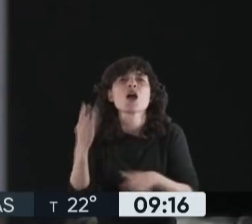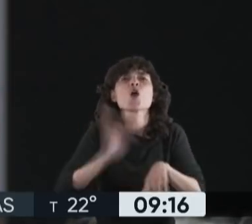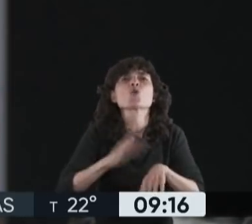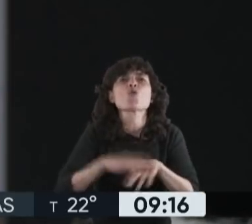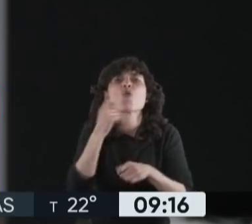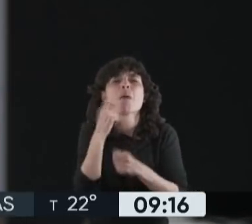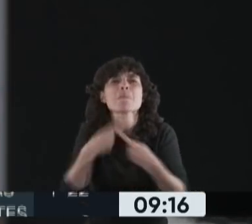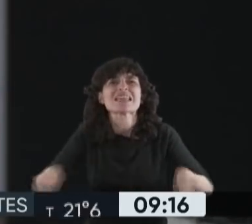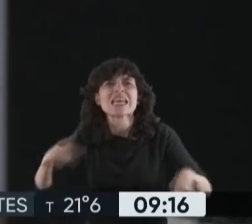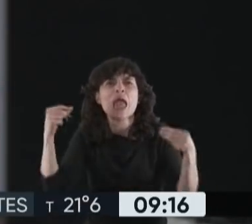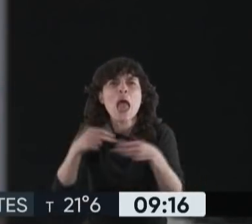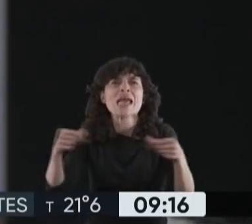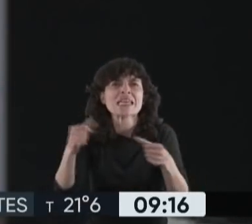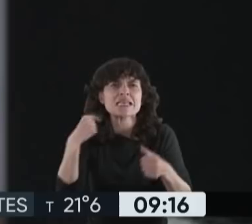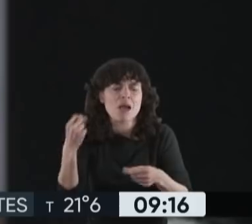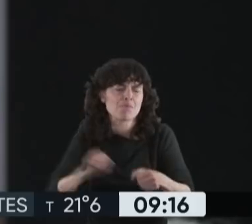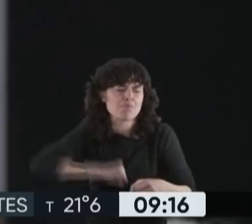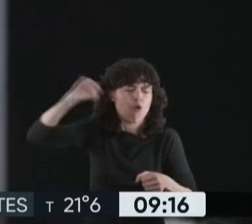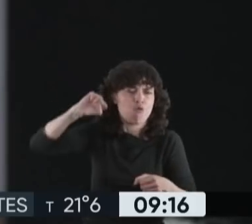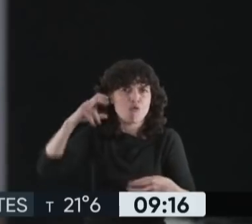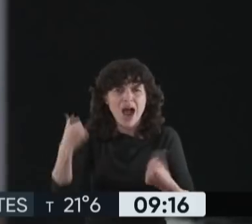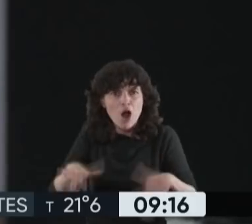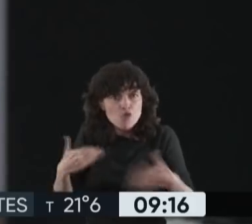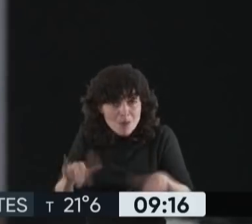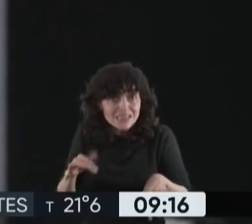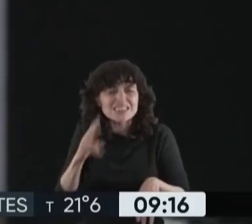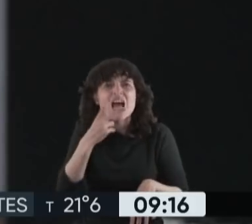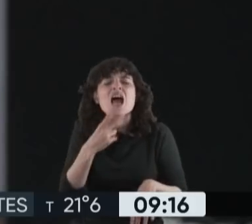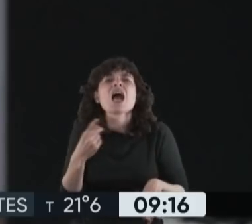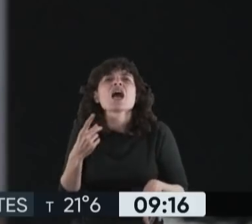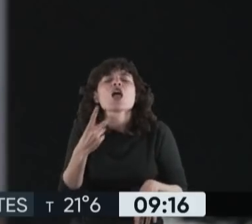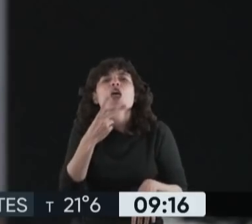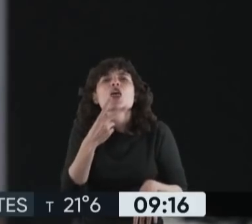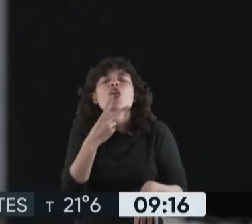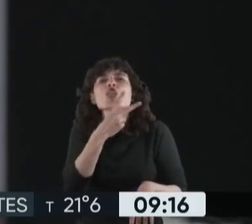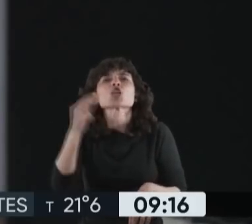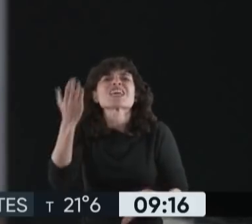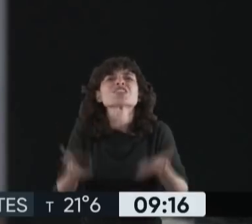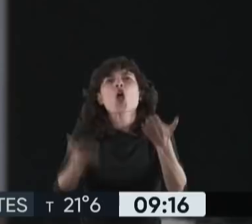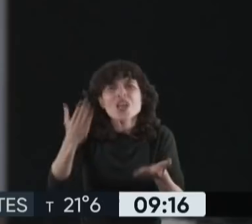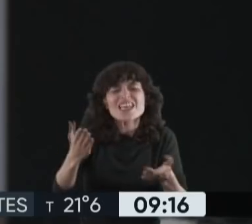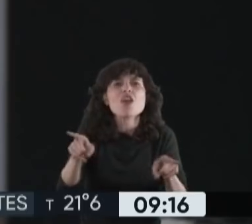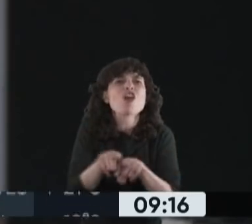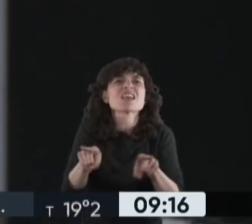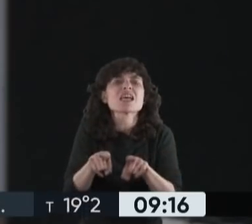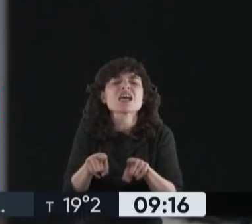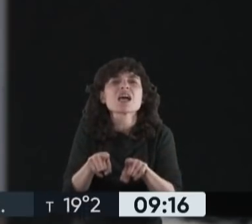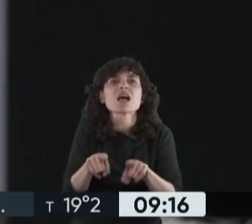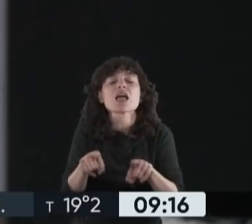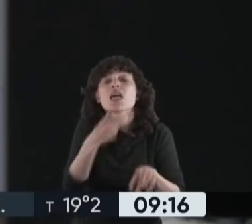más del 50% en los últimos 15 días, pasó la tonelada de 200 kilos, de $200 a